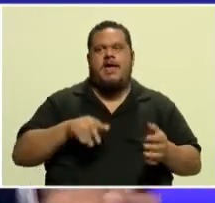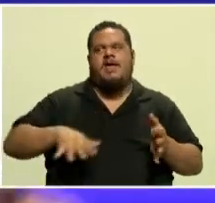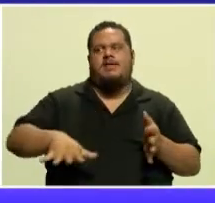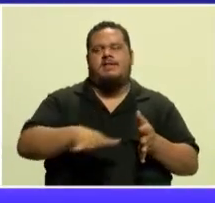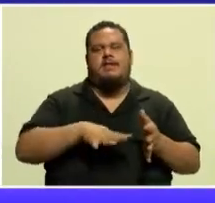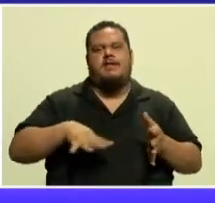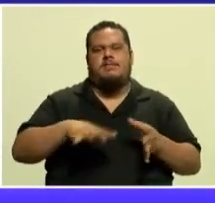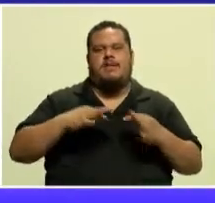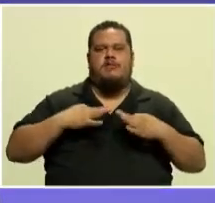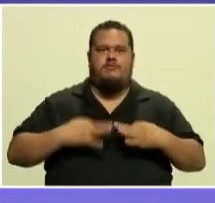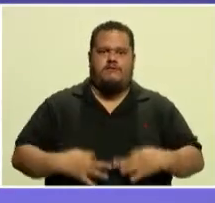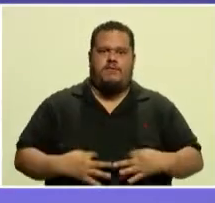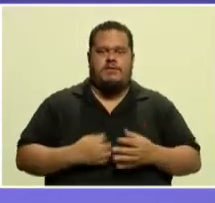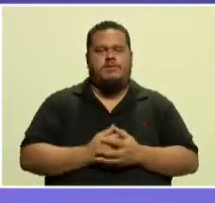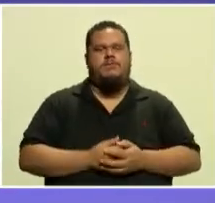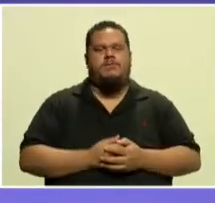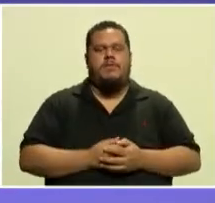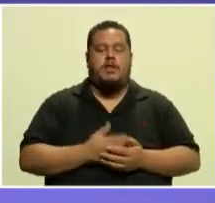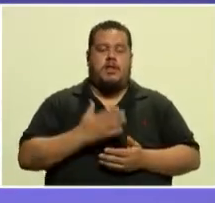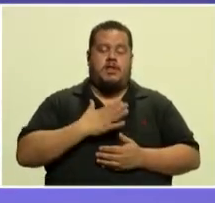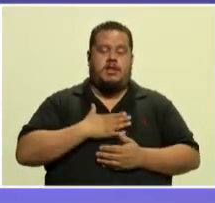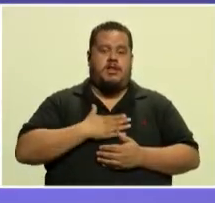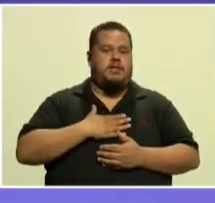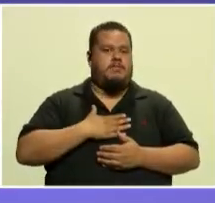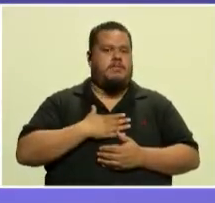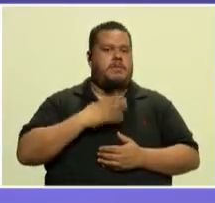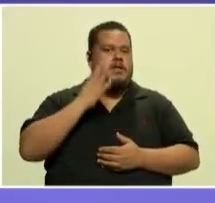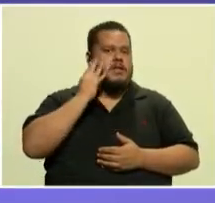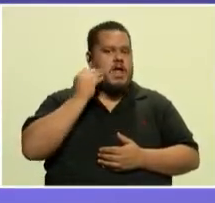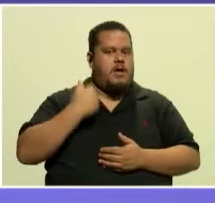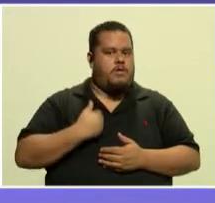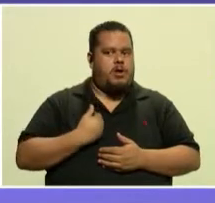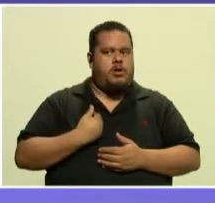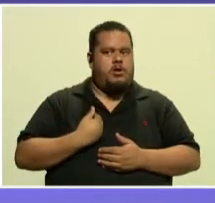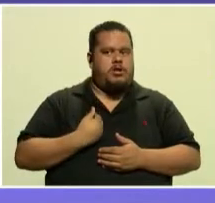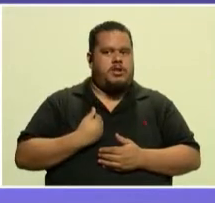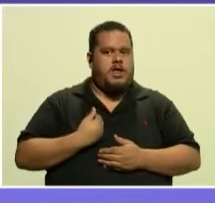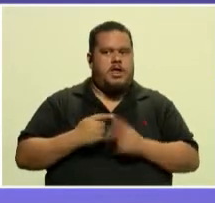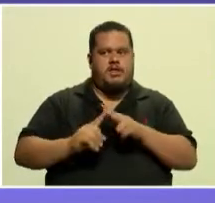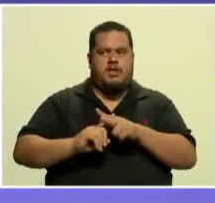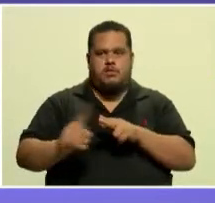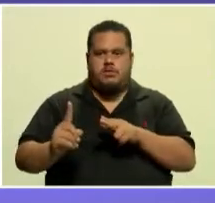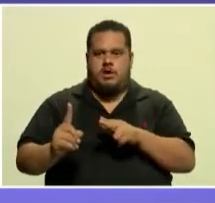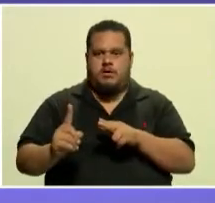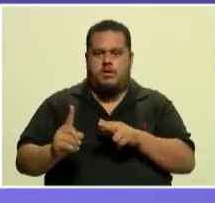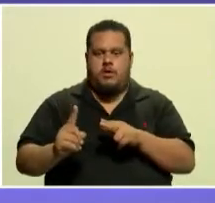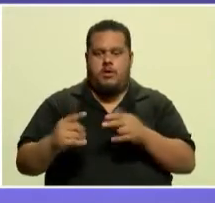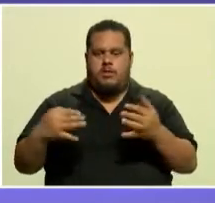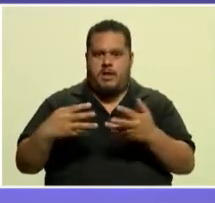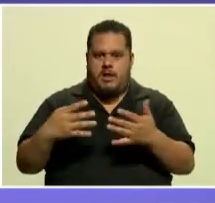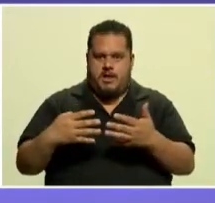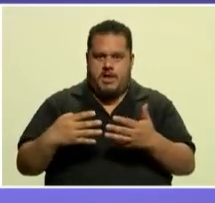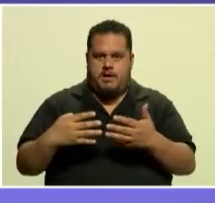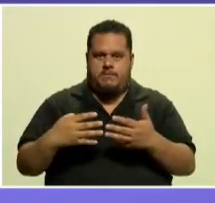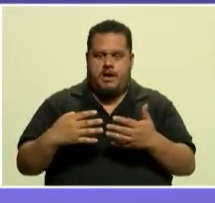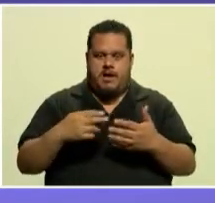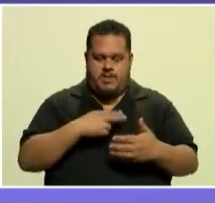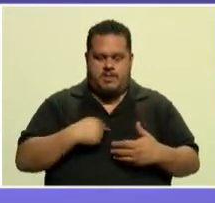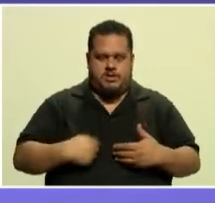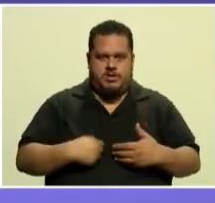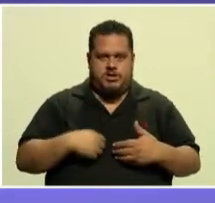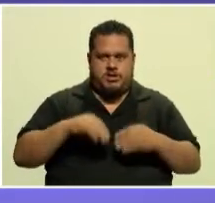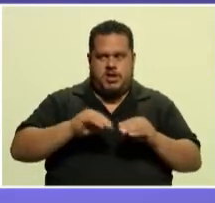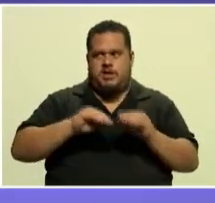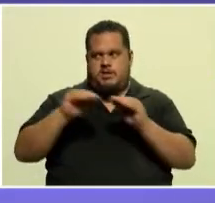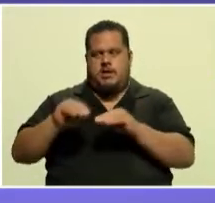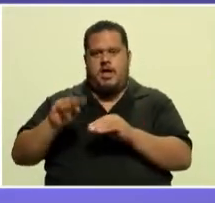físico. Claro. Entonces, mis abuelos estaban huyendo de la guerra de China a Taiwán. Entonces, ellos le